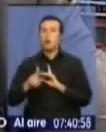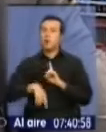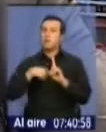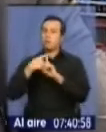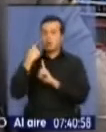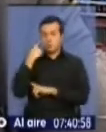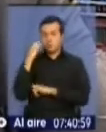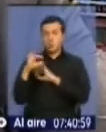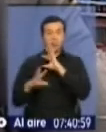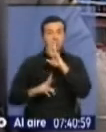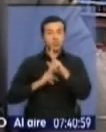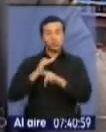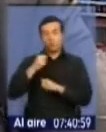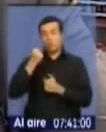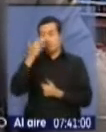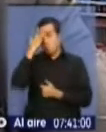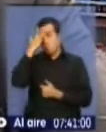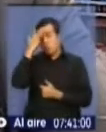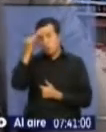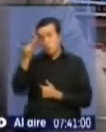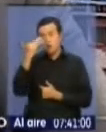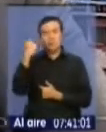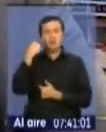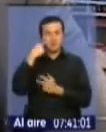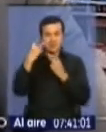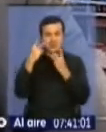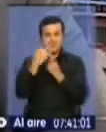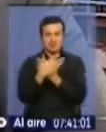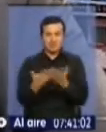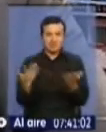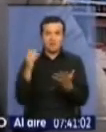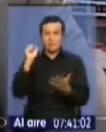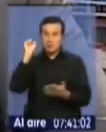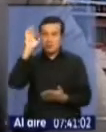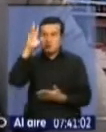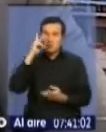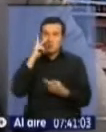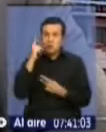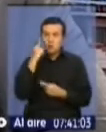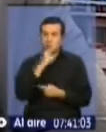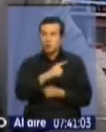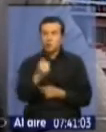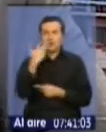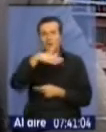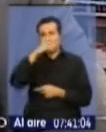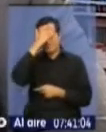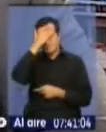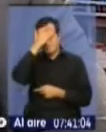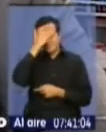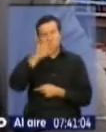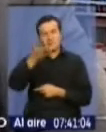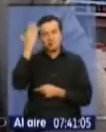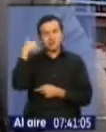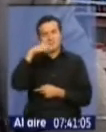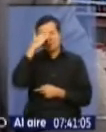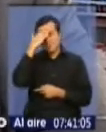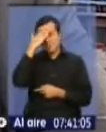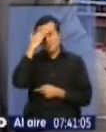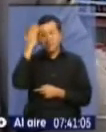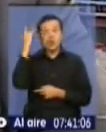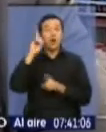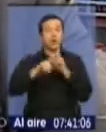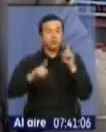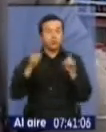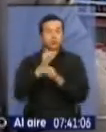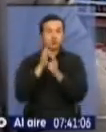de corrupción. ¿Por qué? Porque ya hemos visto, estos videos nos muestran algo que todos ya sabíamos, que